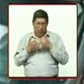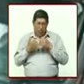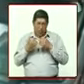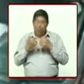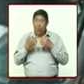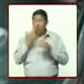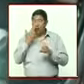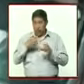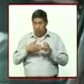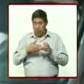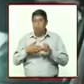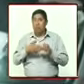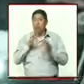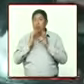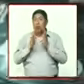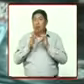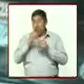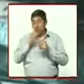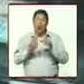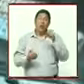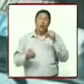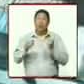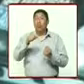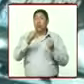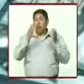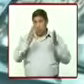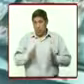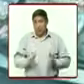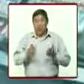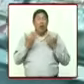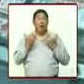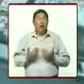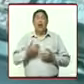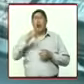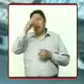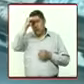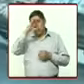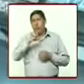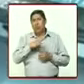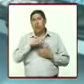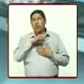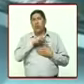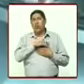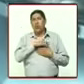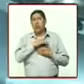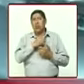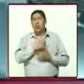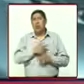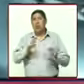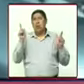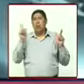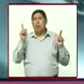expendio de gasolina. A ver, vamos a hablar con los transportistas, en este caso, señor, aprovechando que está libre la fila.